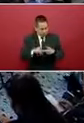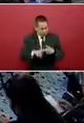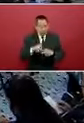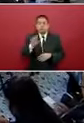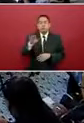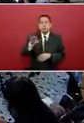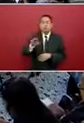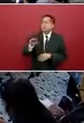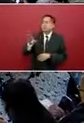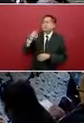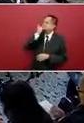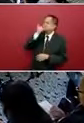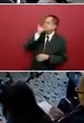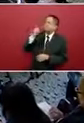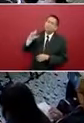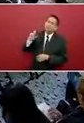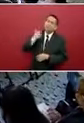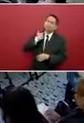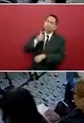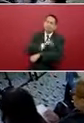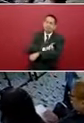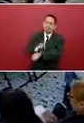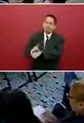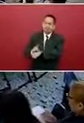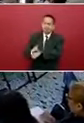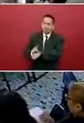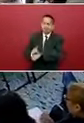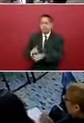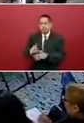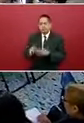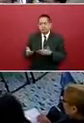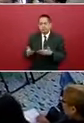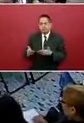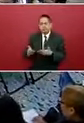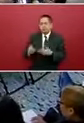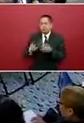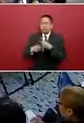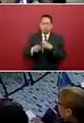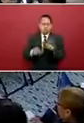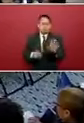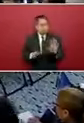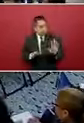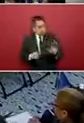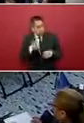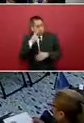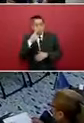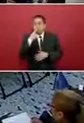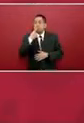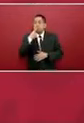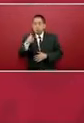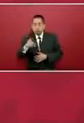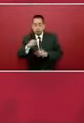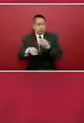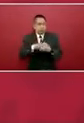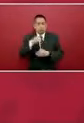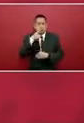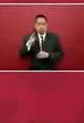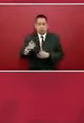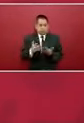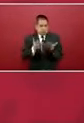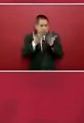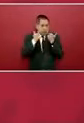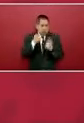los delegados se les iba a investigar, ahora no, son alcaldes… Hay denuncia a todos, pero si no